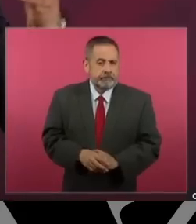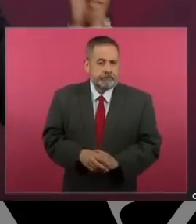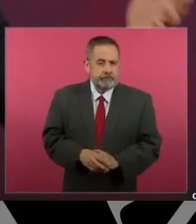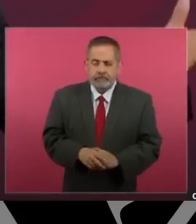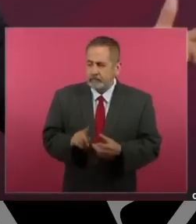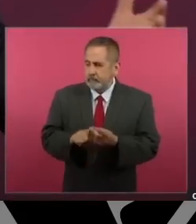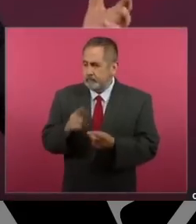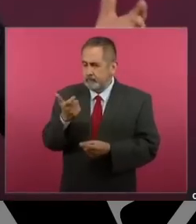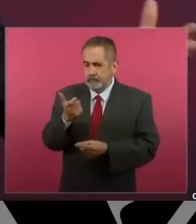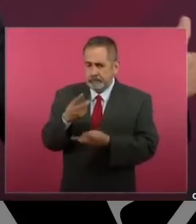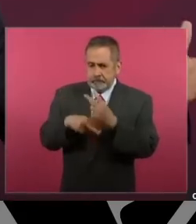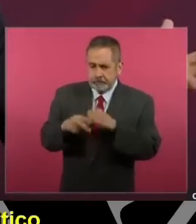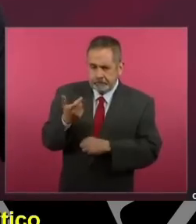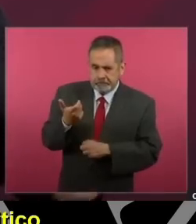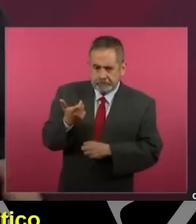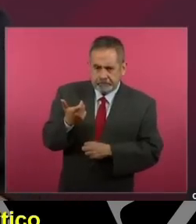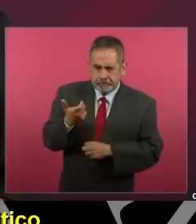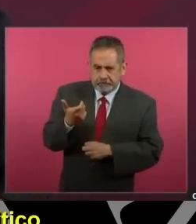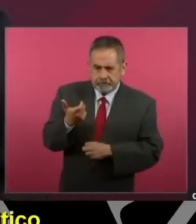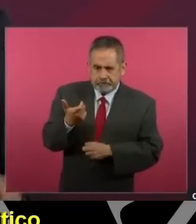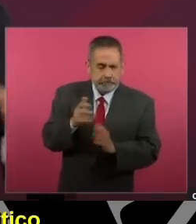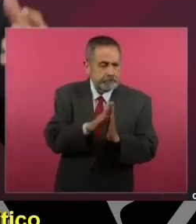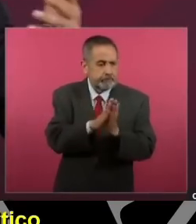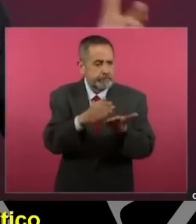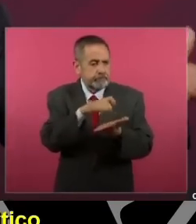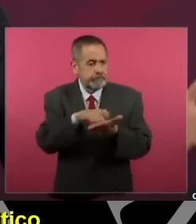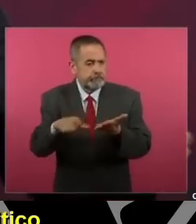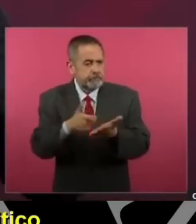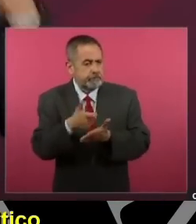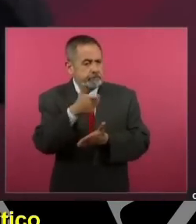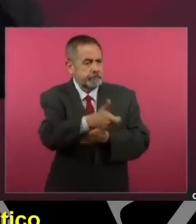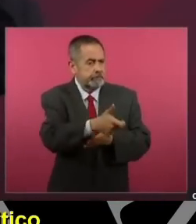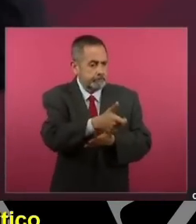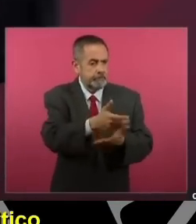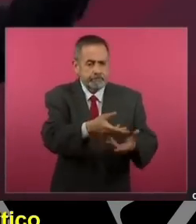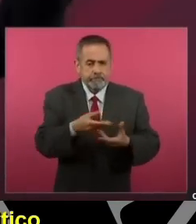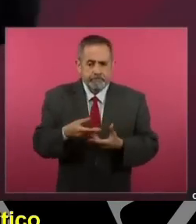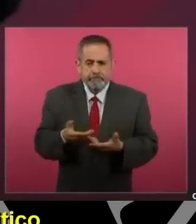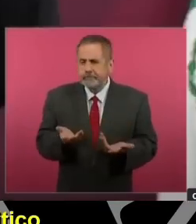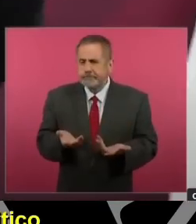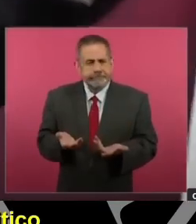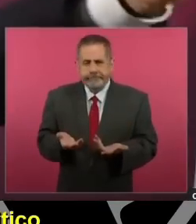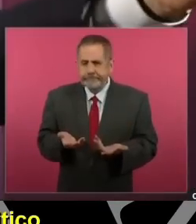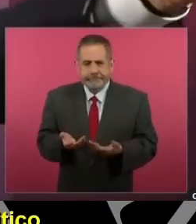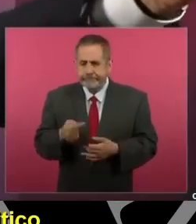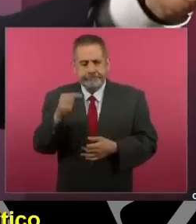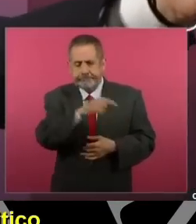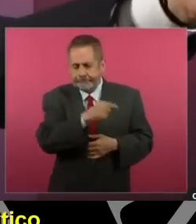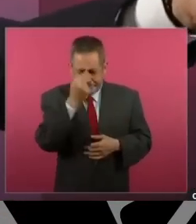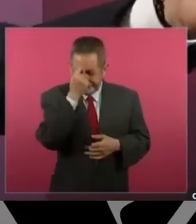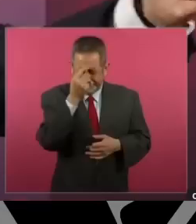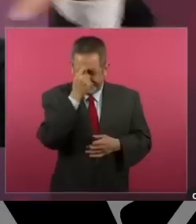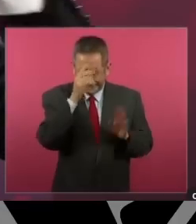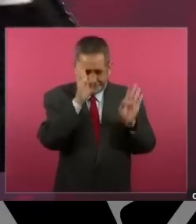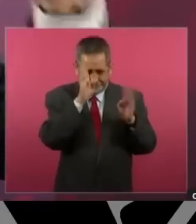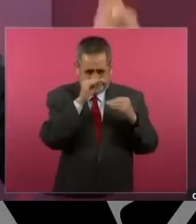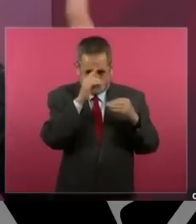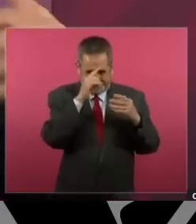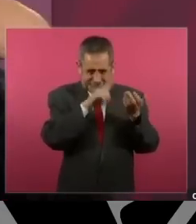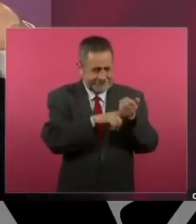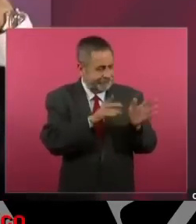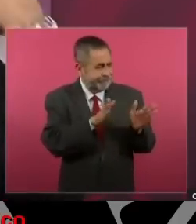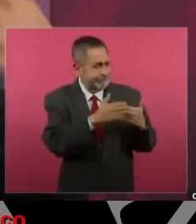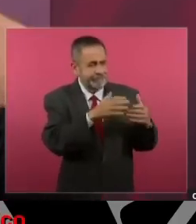de dónde van a sacar para comprar pero es la misma mentalidad de